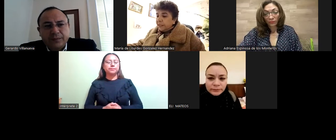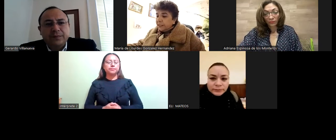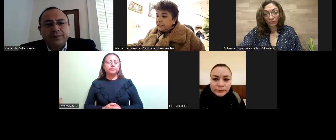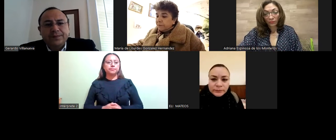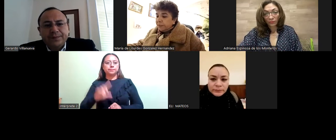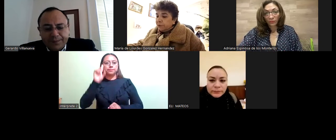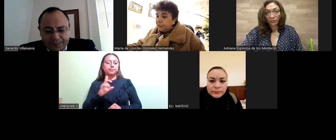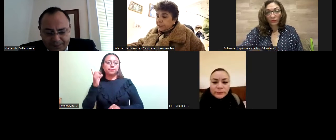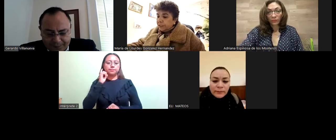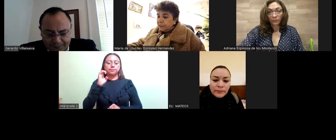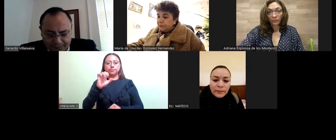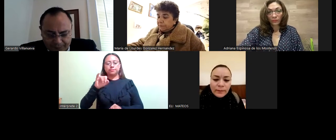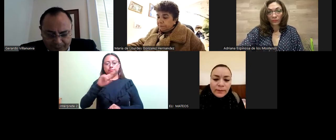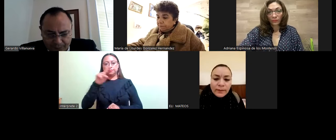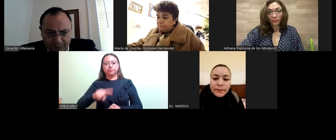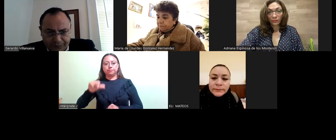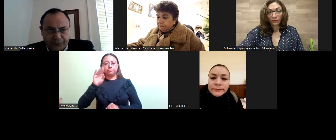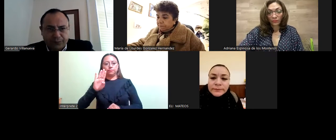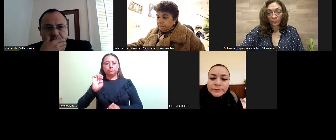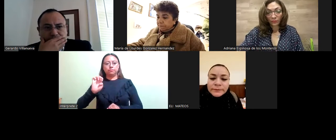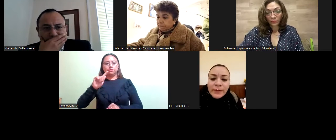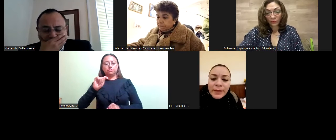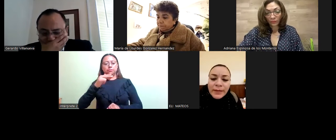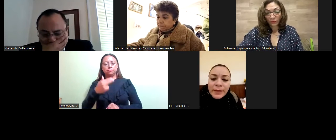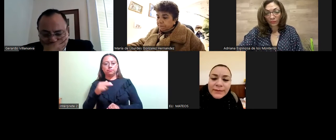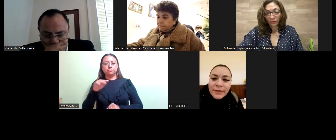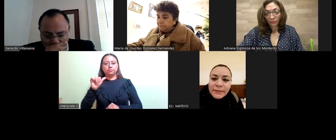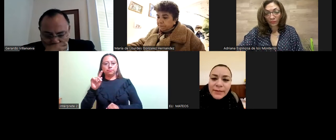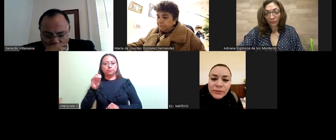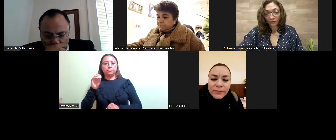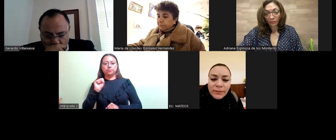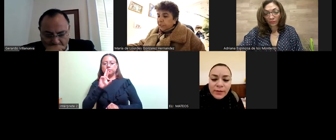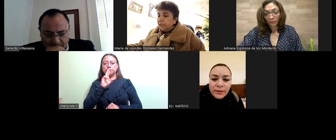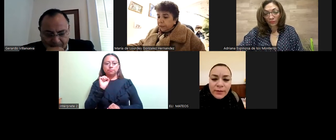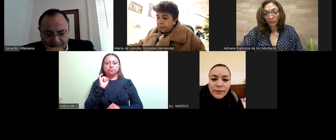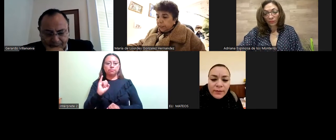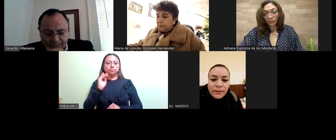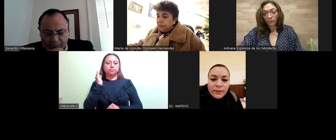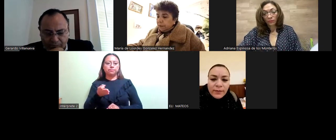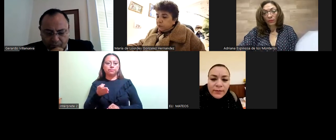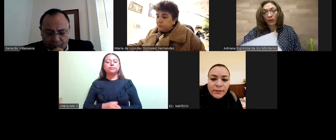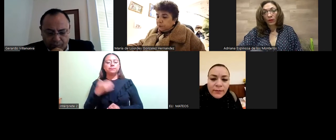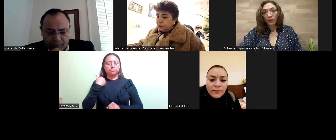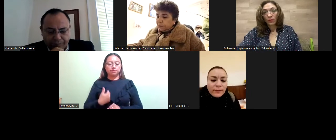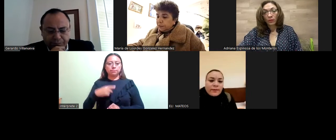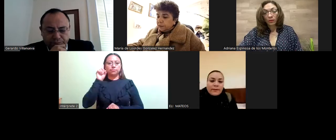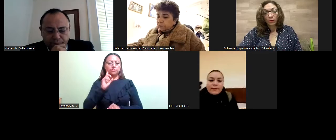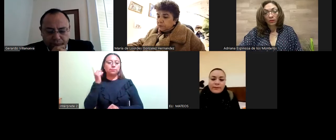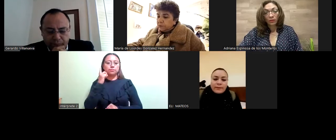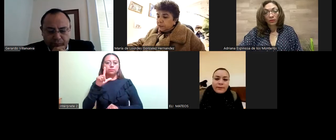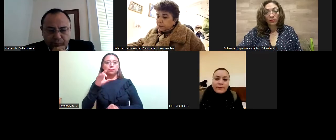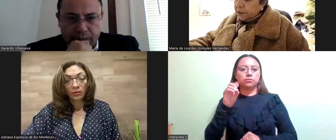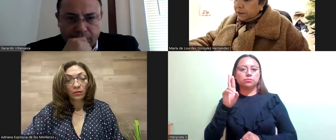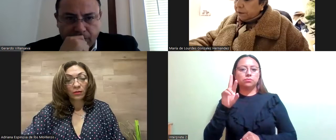Diputada Elizabeth Mateos Hernández. Elizabeth Mateos a favor. La de la voz, diputada María de